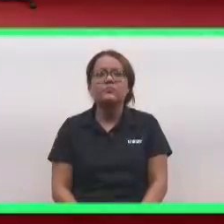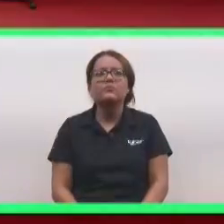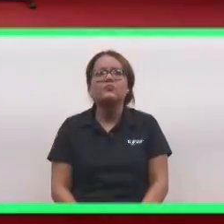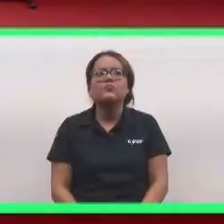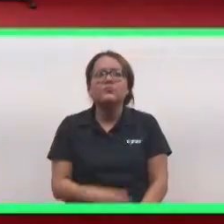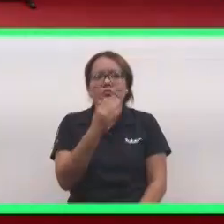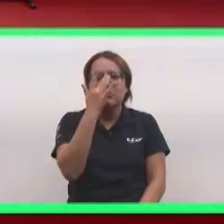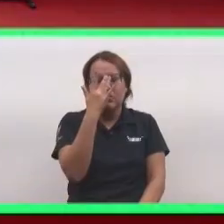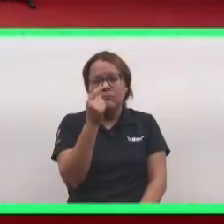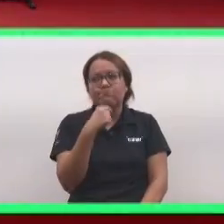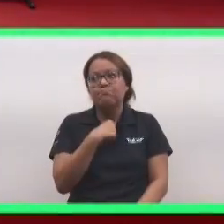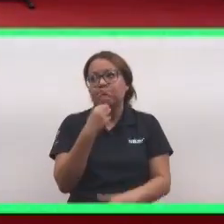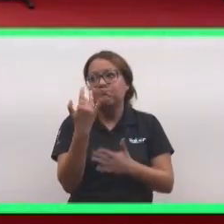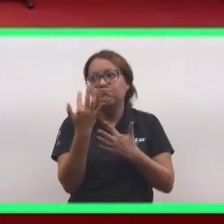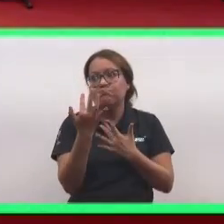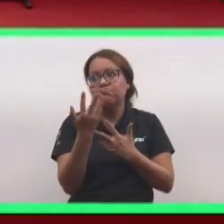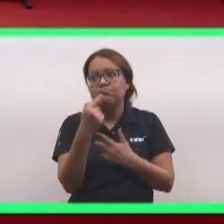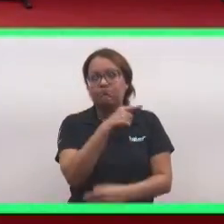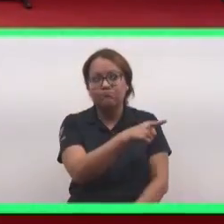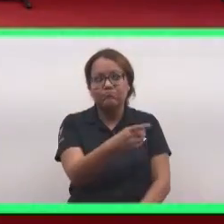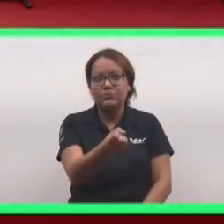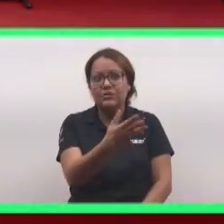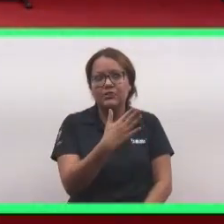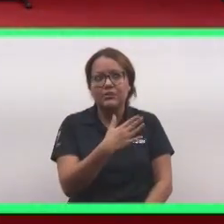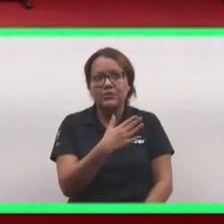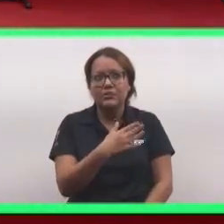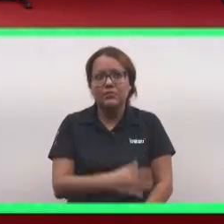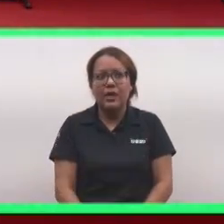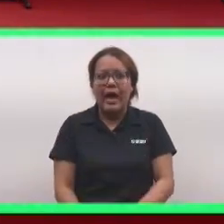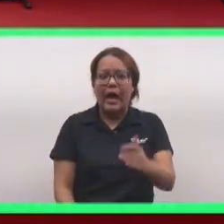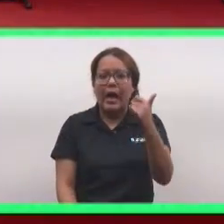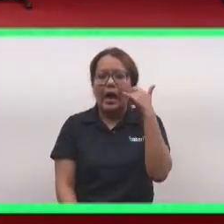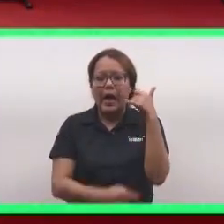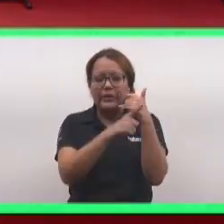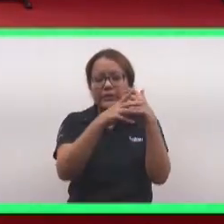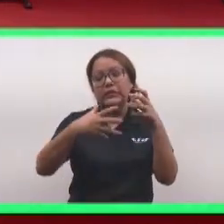Solo estoy esperando que me digan, aquí te lo tenemos.